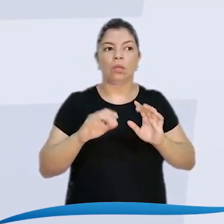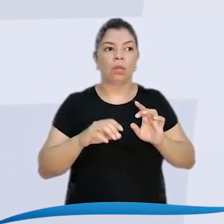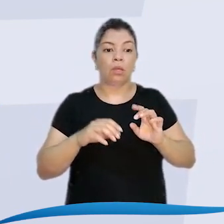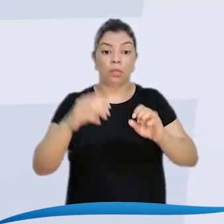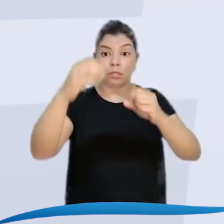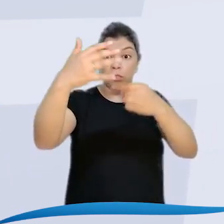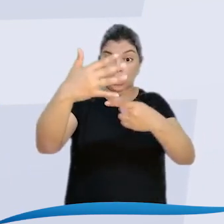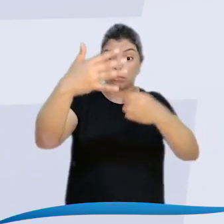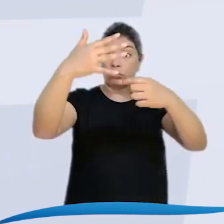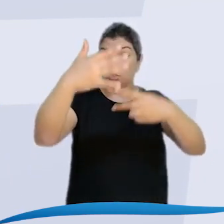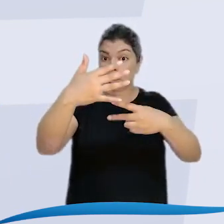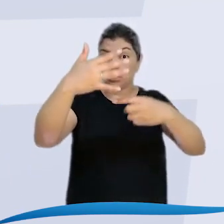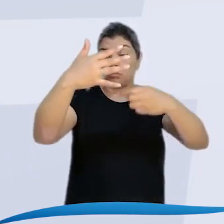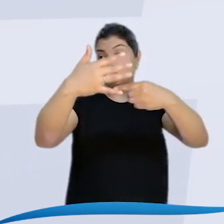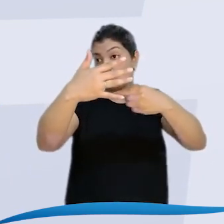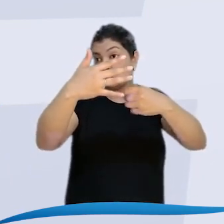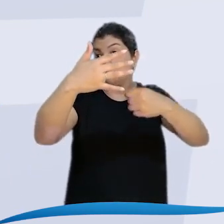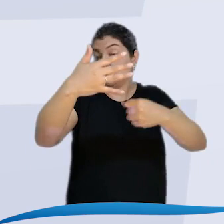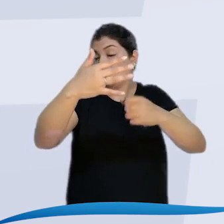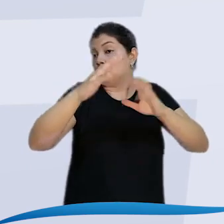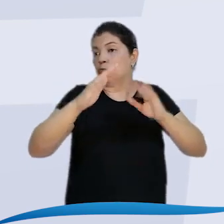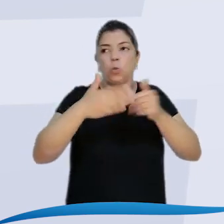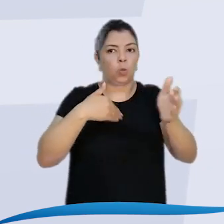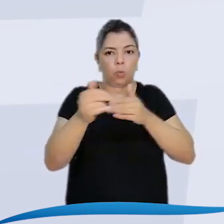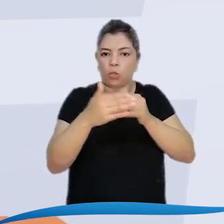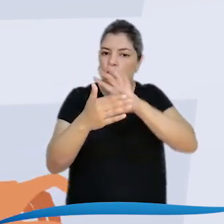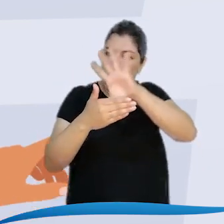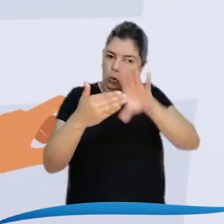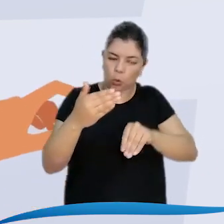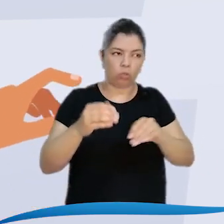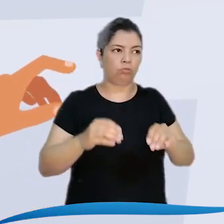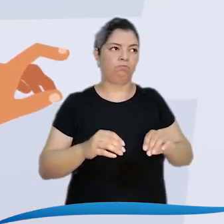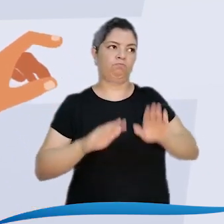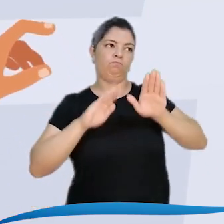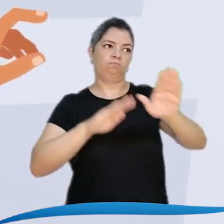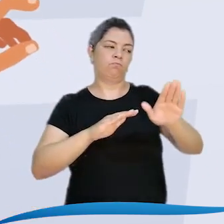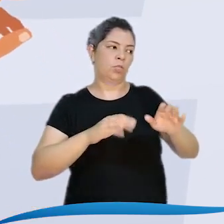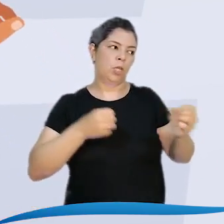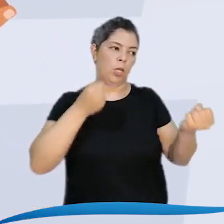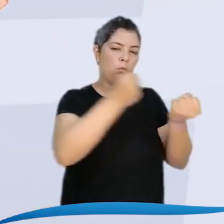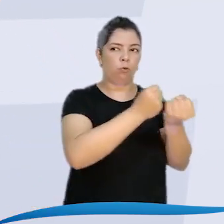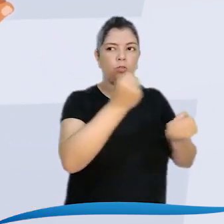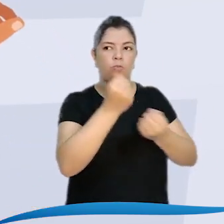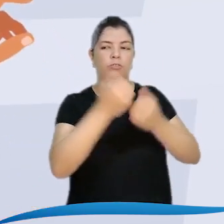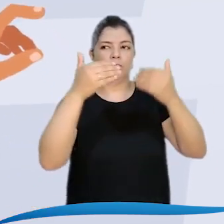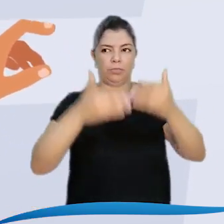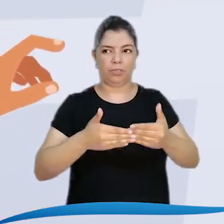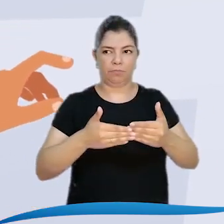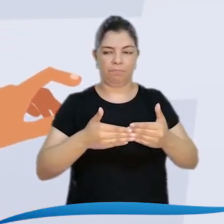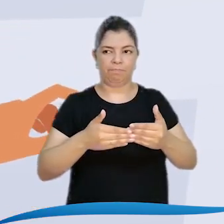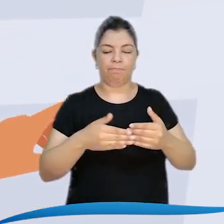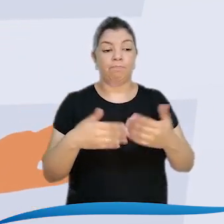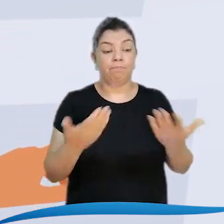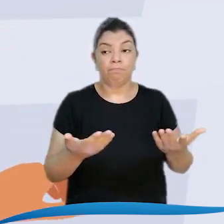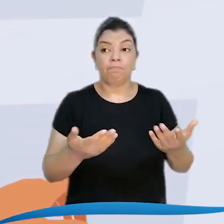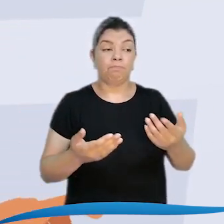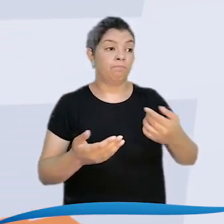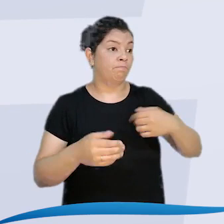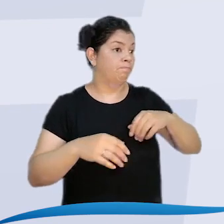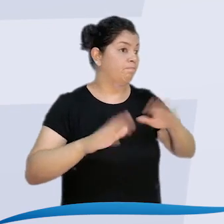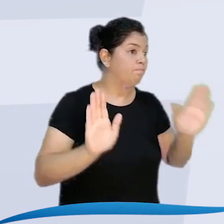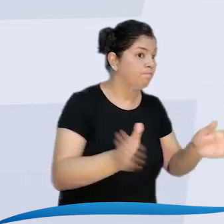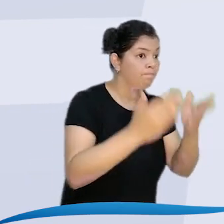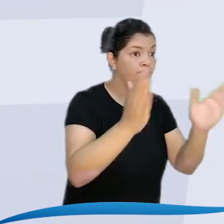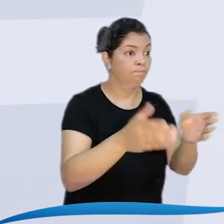civil, siempre y cuando los que estén elegidos representen a esta población faltante. En todo caso, promoverán